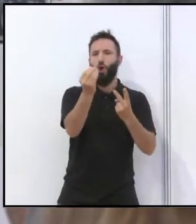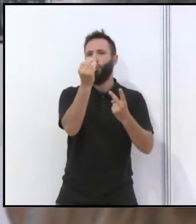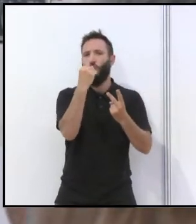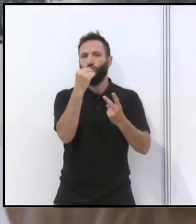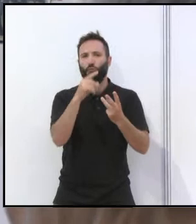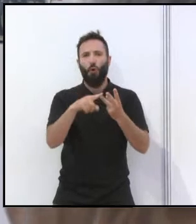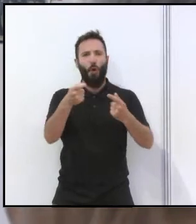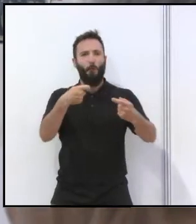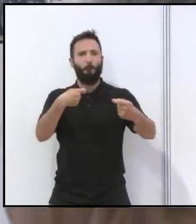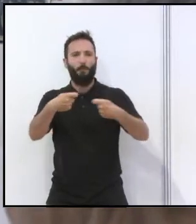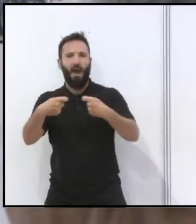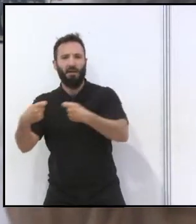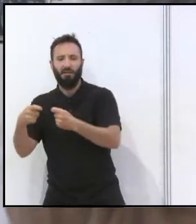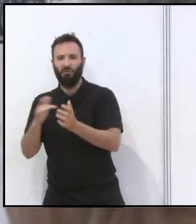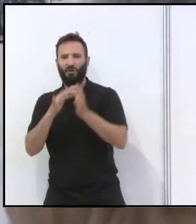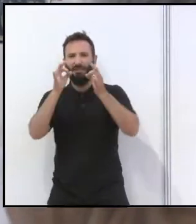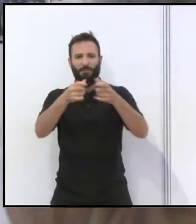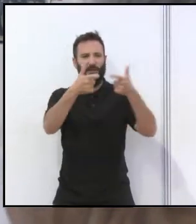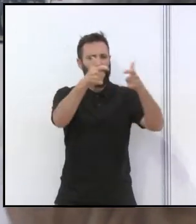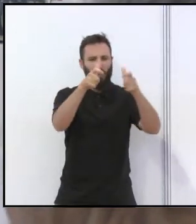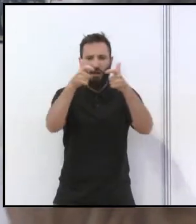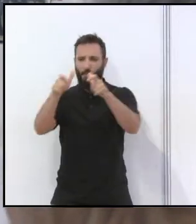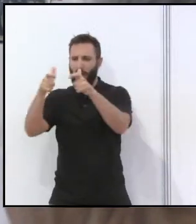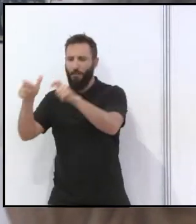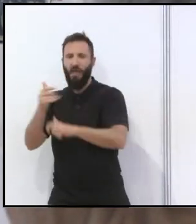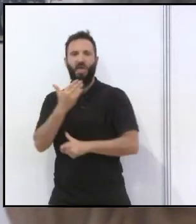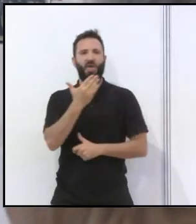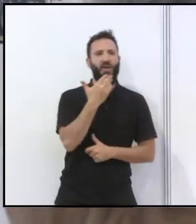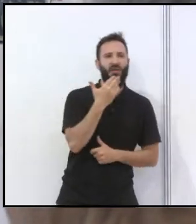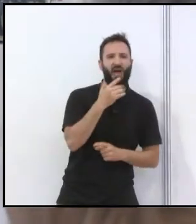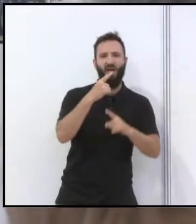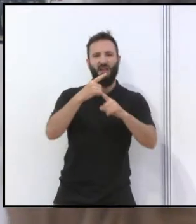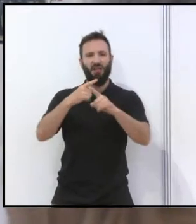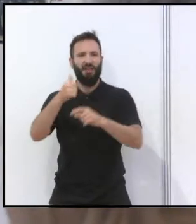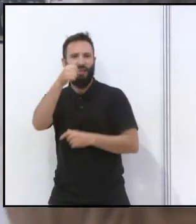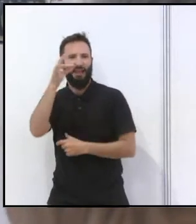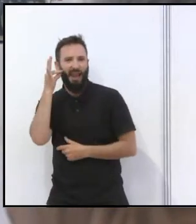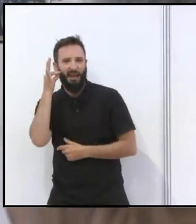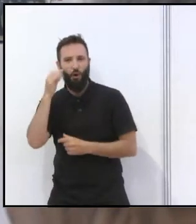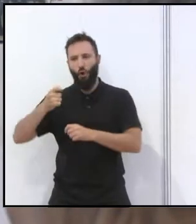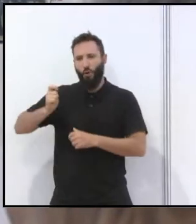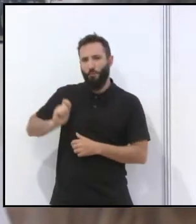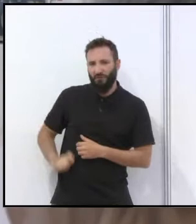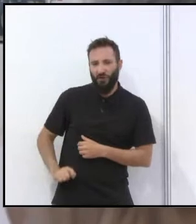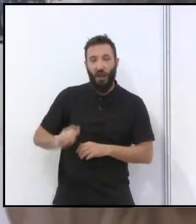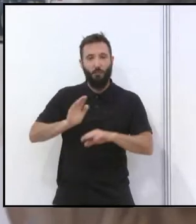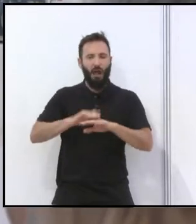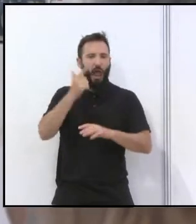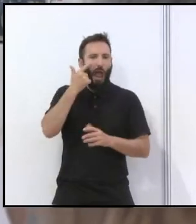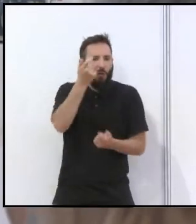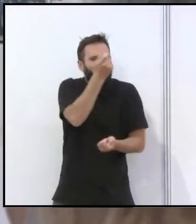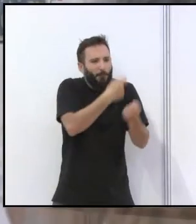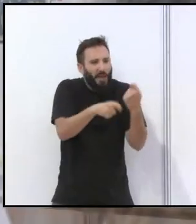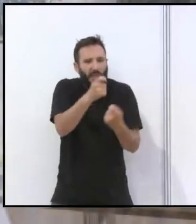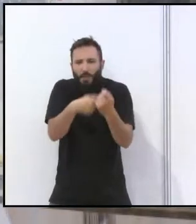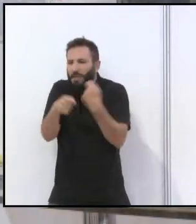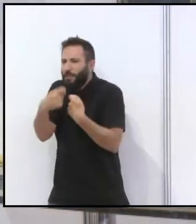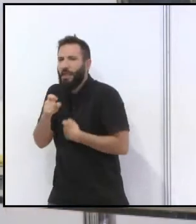en sectores de edad, sexo, profesiones, para ver cómo nos venden, cómo somos